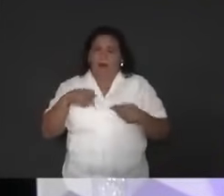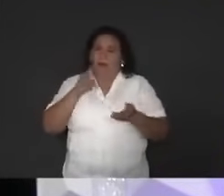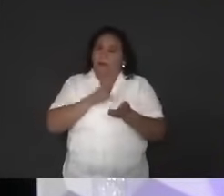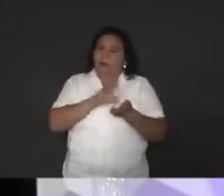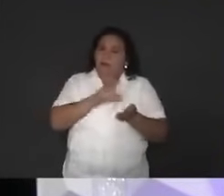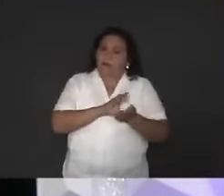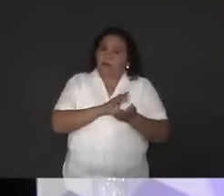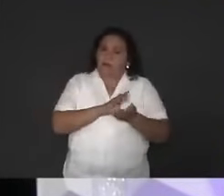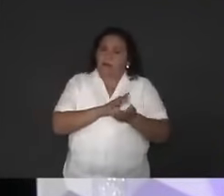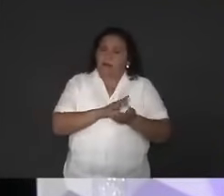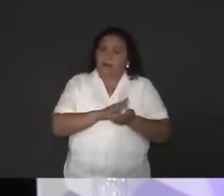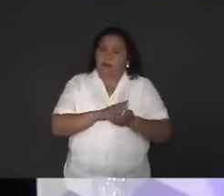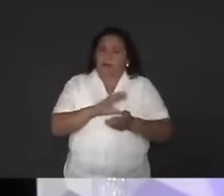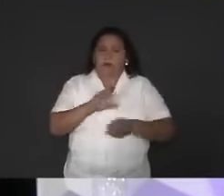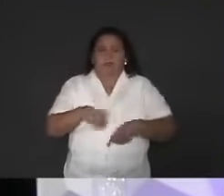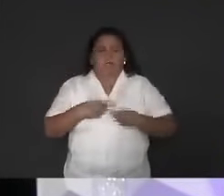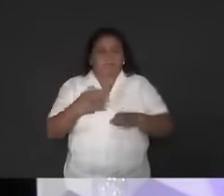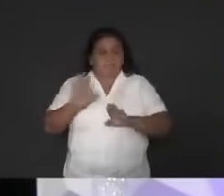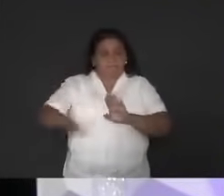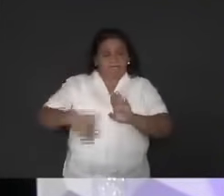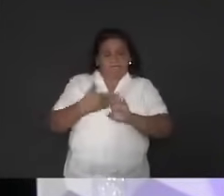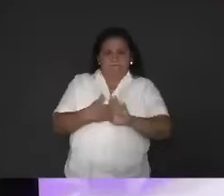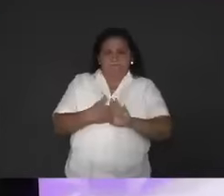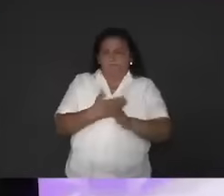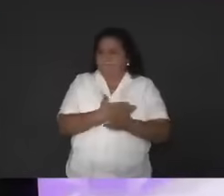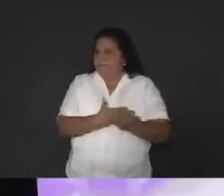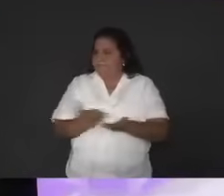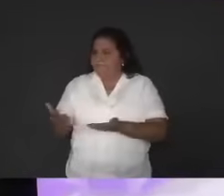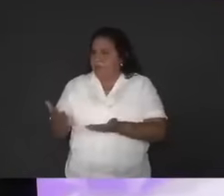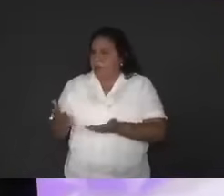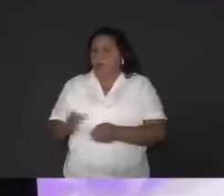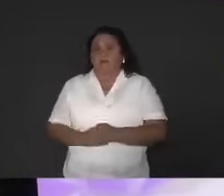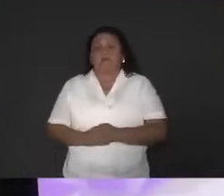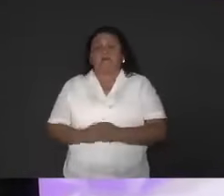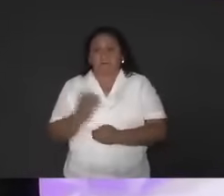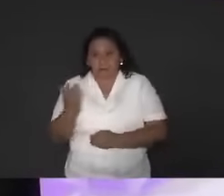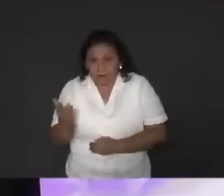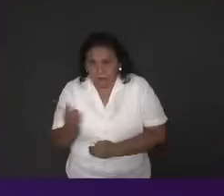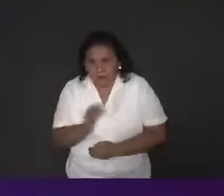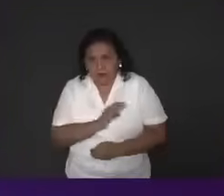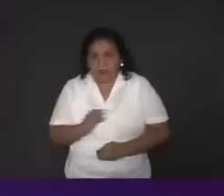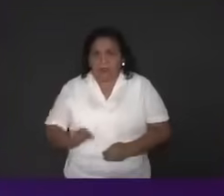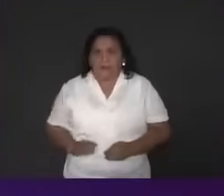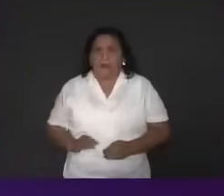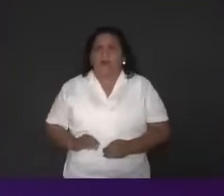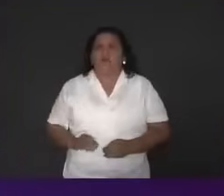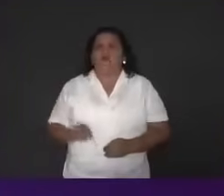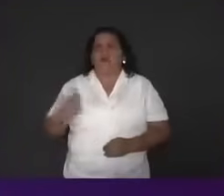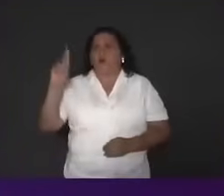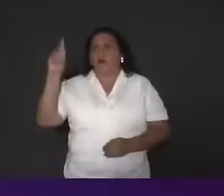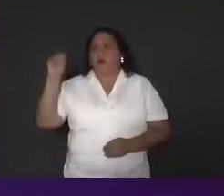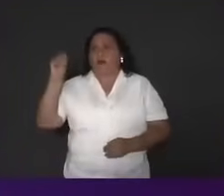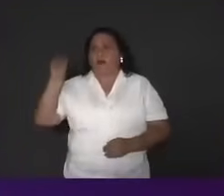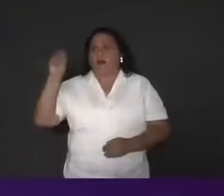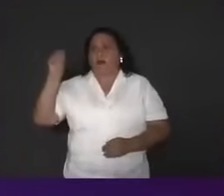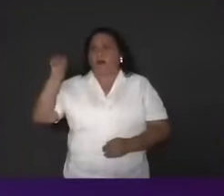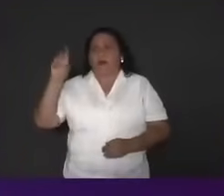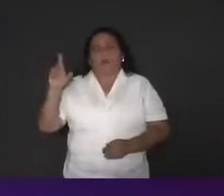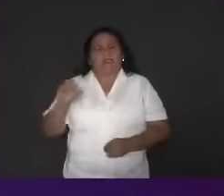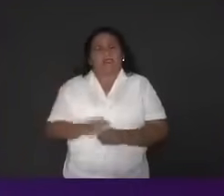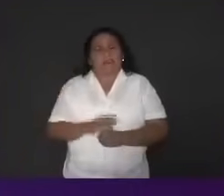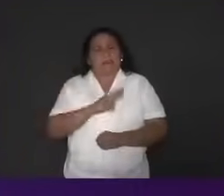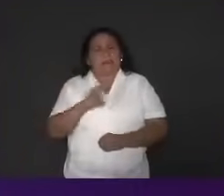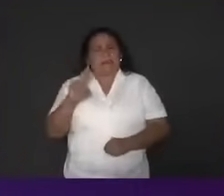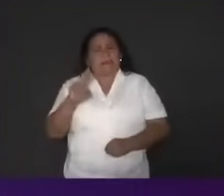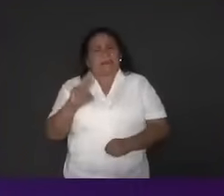discapacidad dándole las espaldas. Gracias, candidato. ¿Alguien más? Candidato Renán Barrera Concha, adelante. Quisiera reafirmar que el